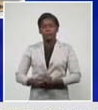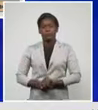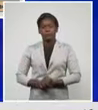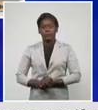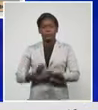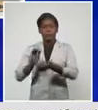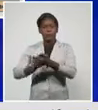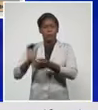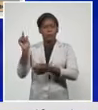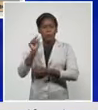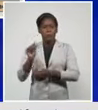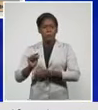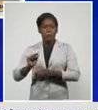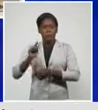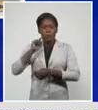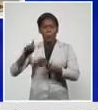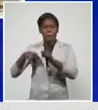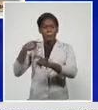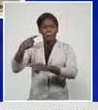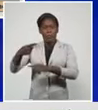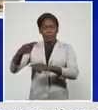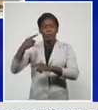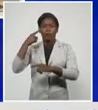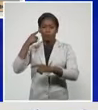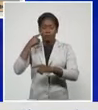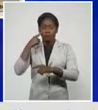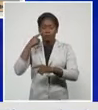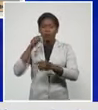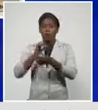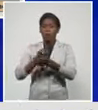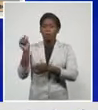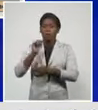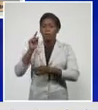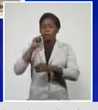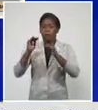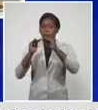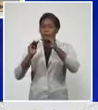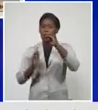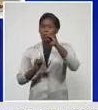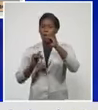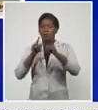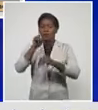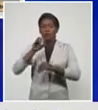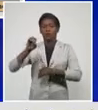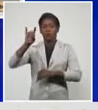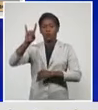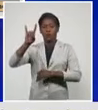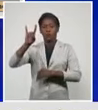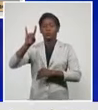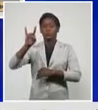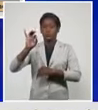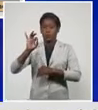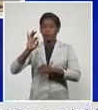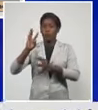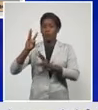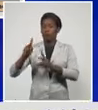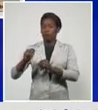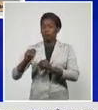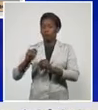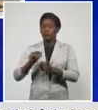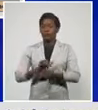Mayabeque. Mayabeque disminuye 109 por 100.000 habitantes, Santi